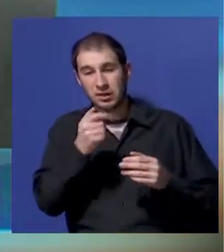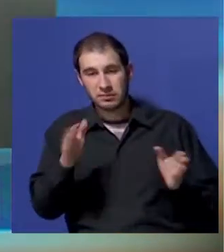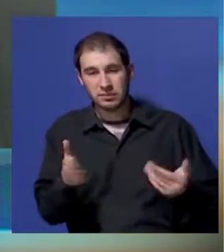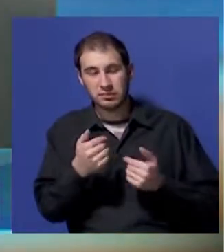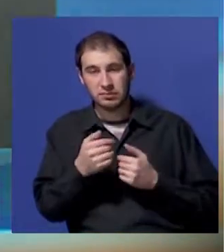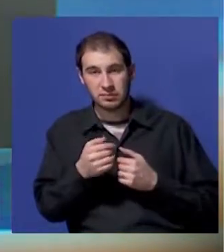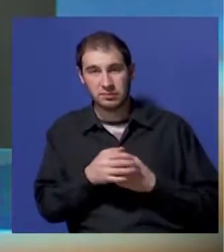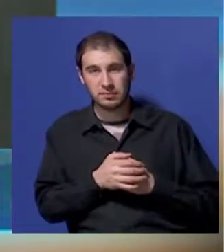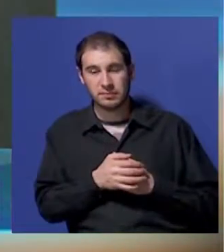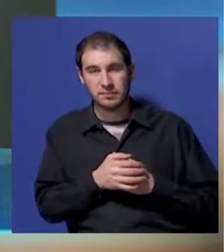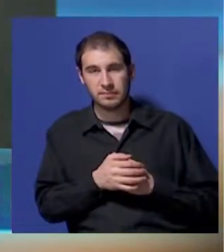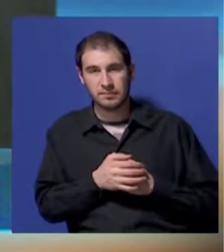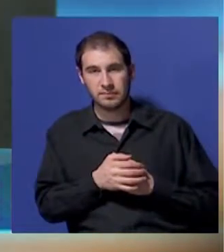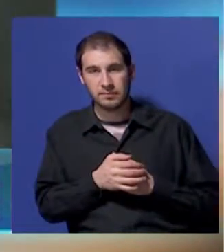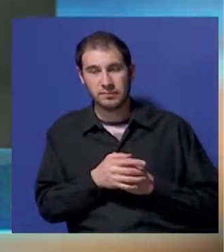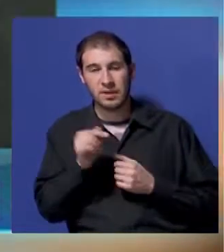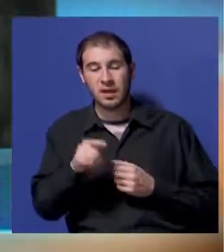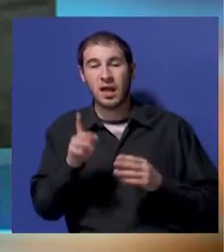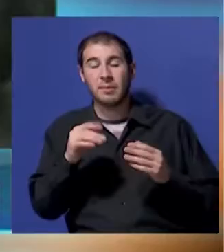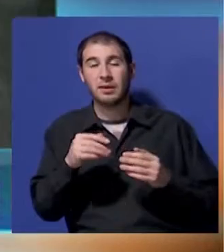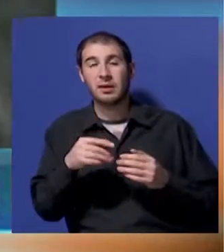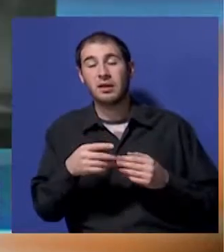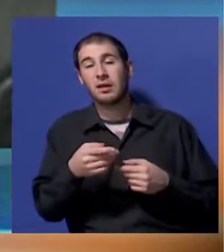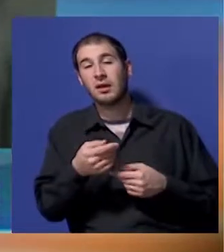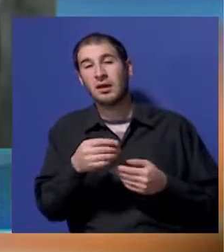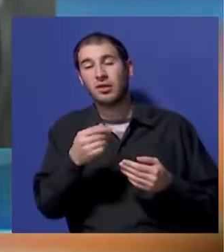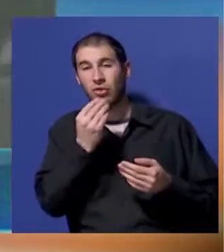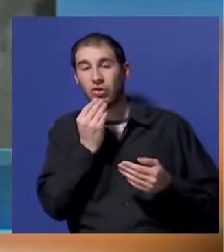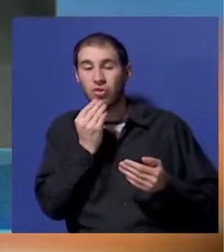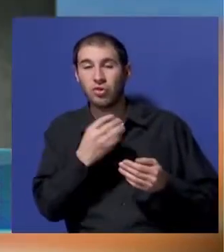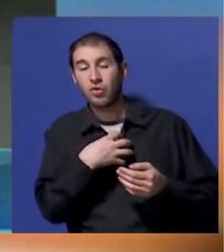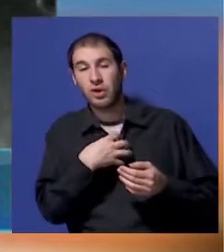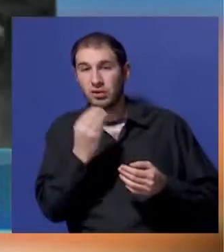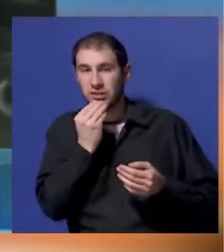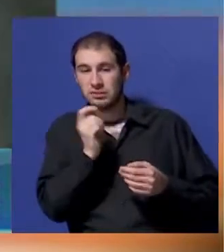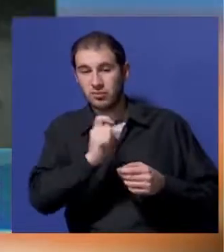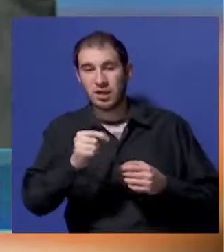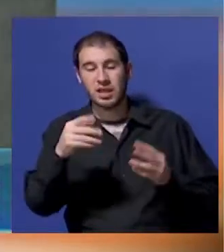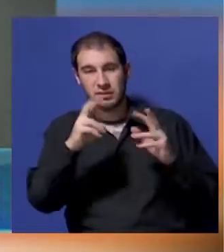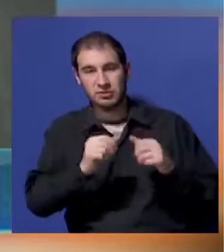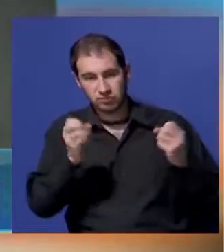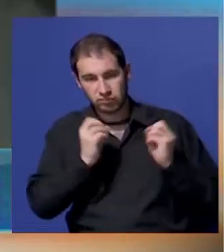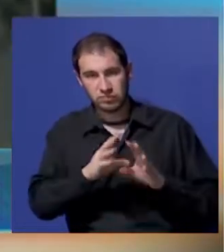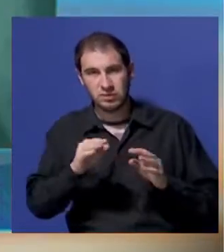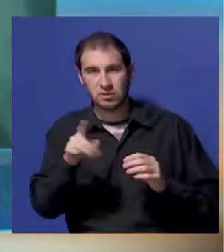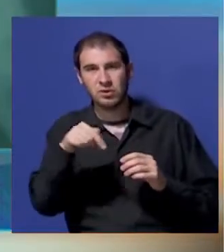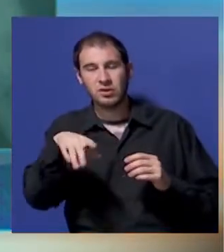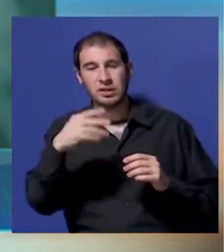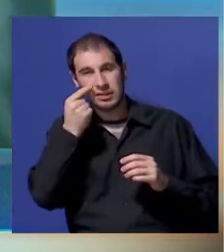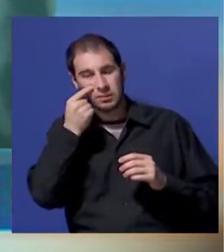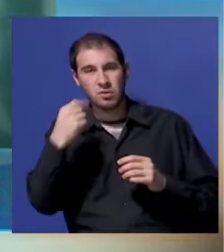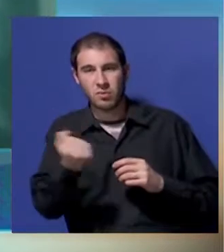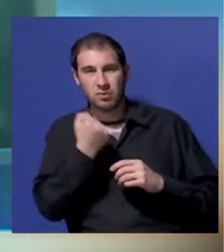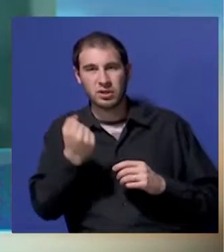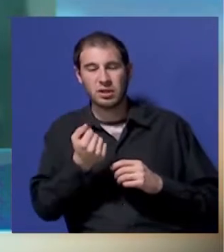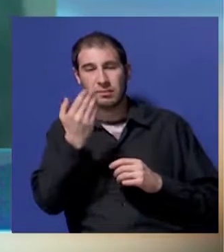él podía ser testaferro de Menéndez, se inició la investigación con ese dato. Y finalmente dimos con el testimonio muy